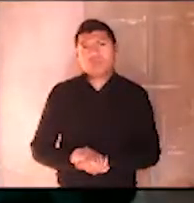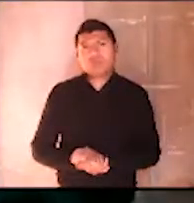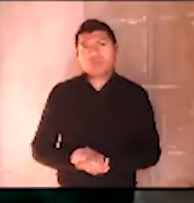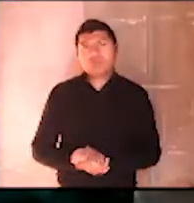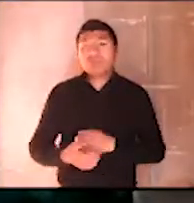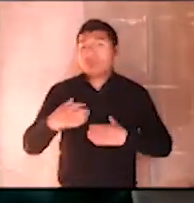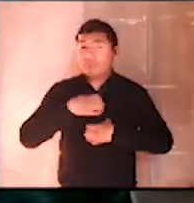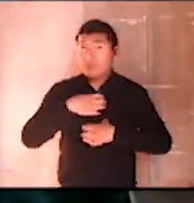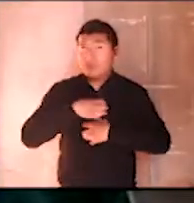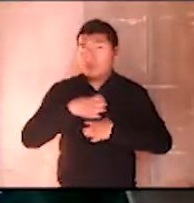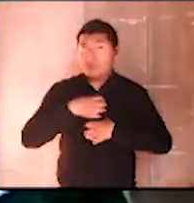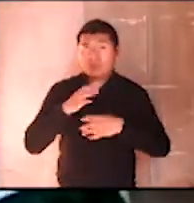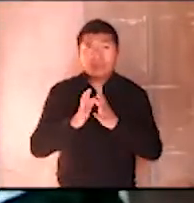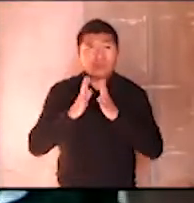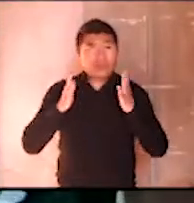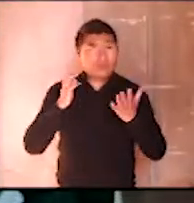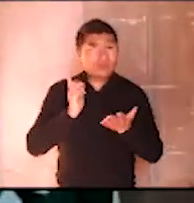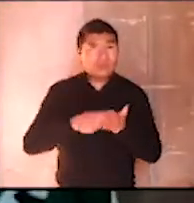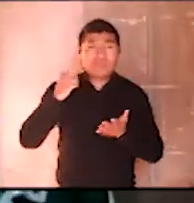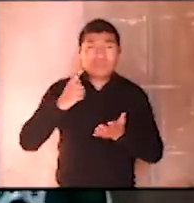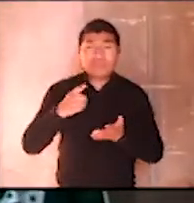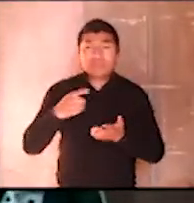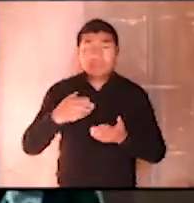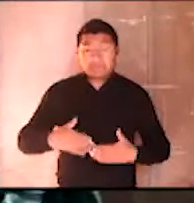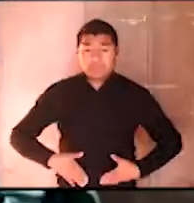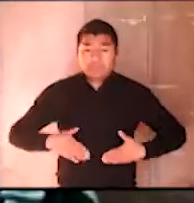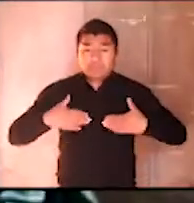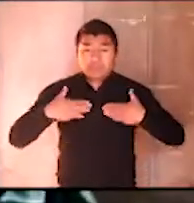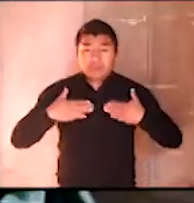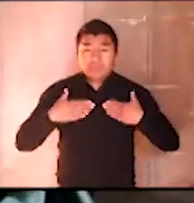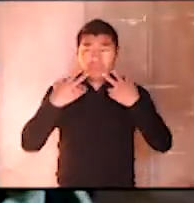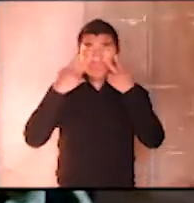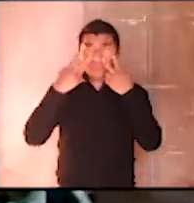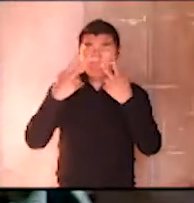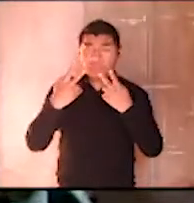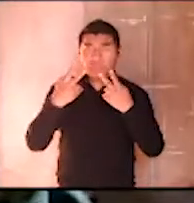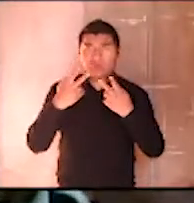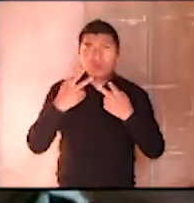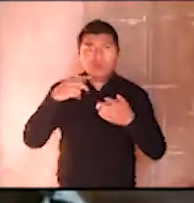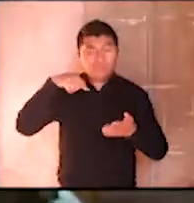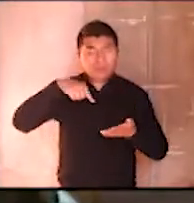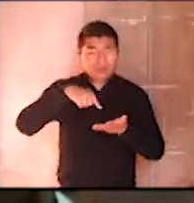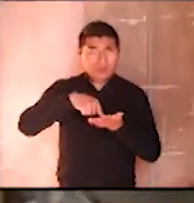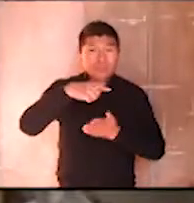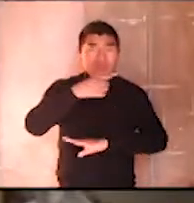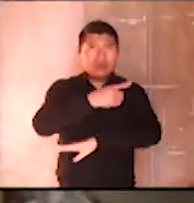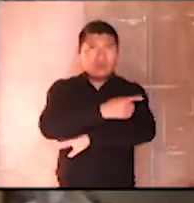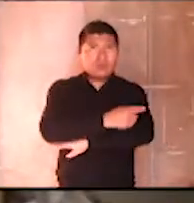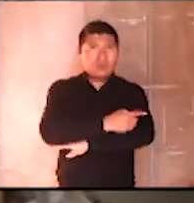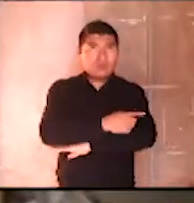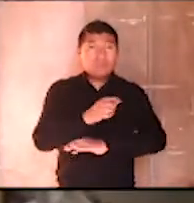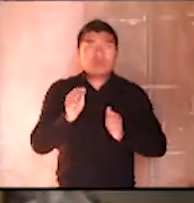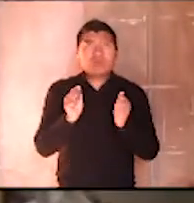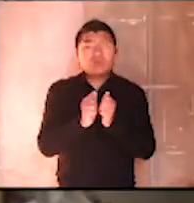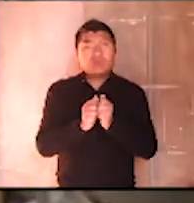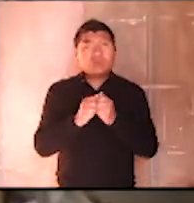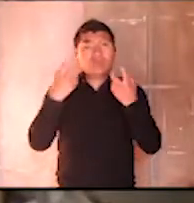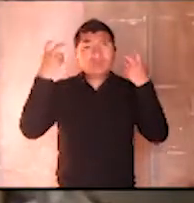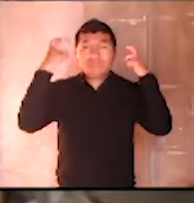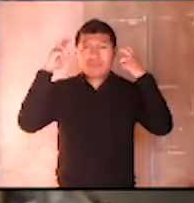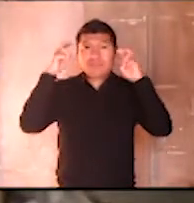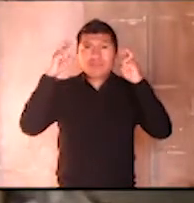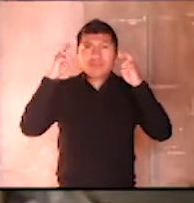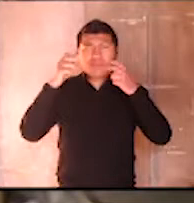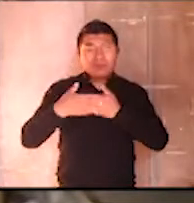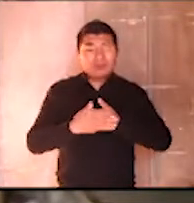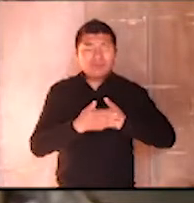Nos quejamos de lo que estamos viendo en estos días con el caso